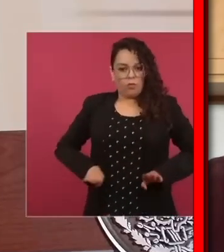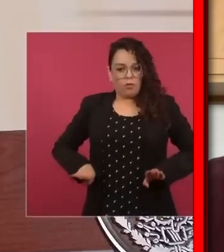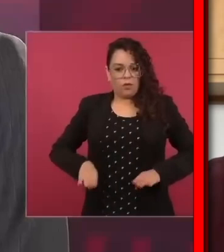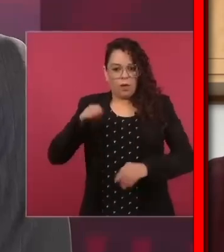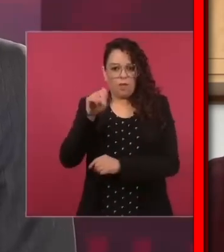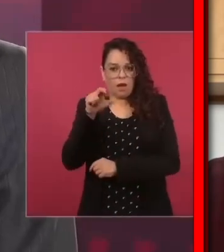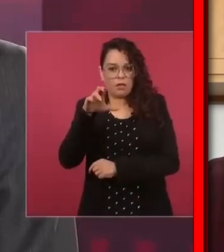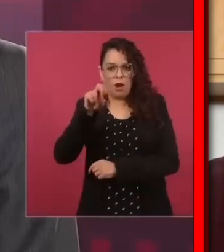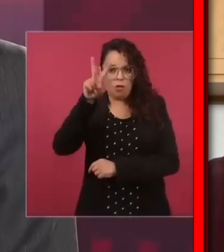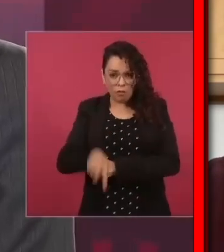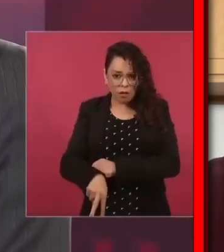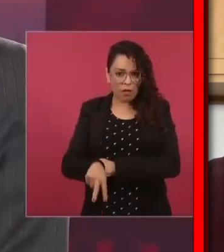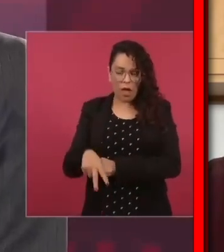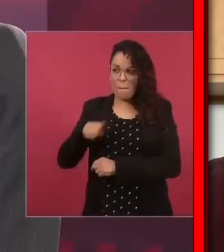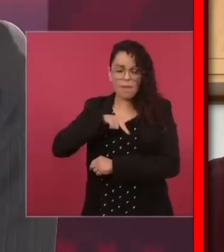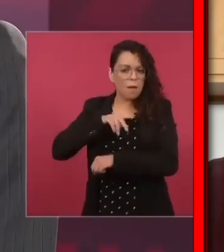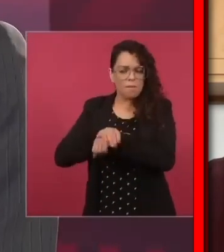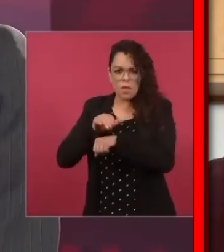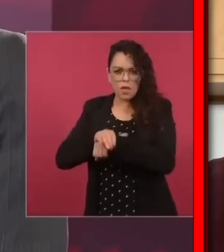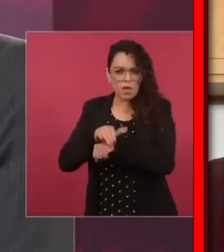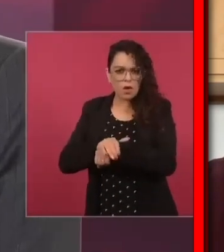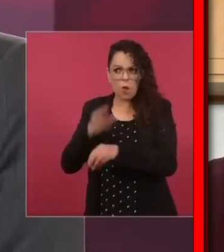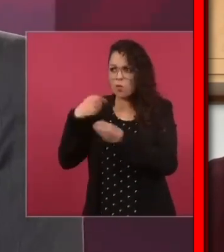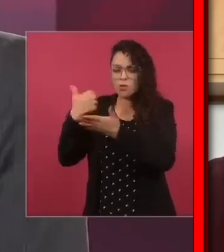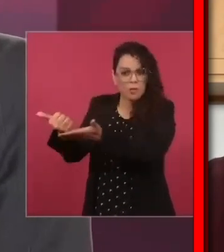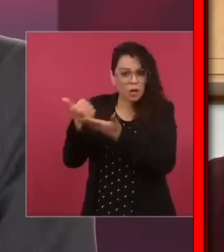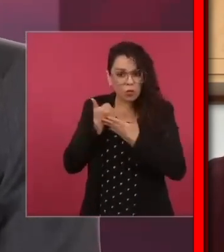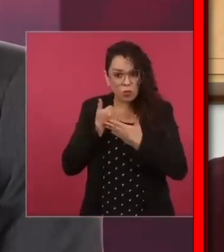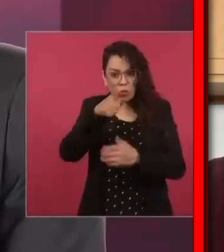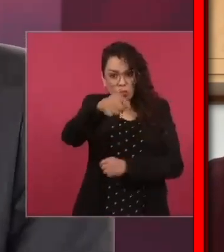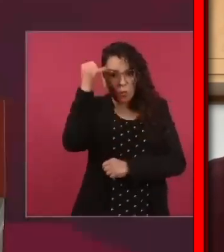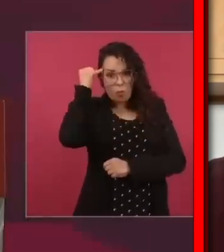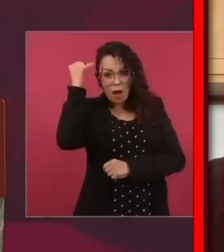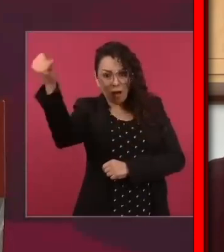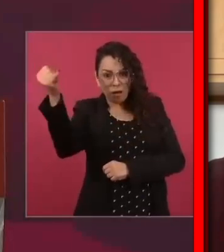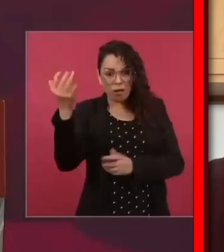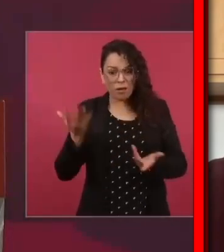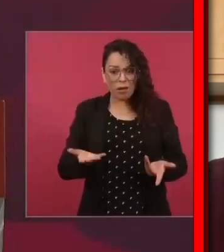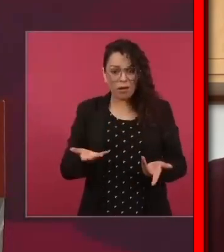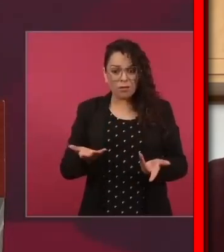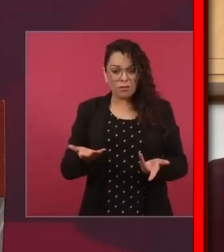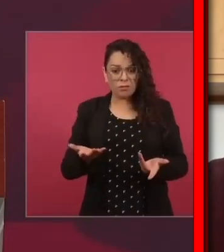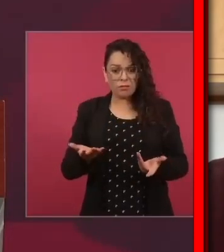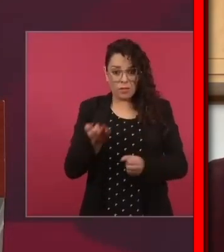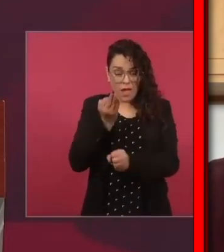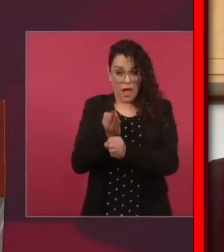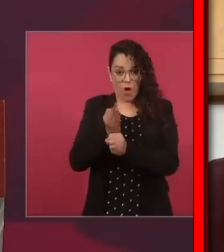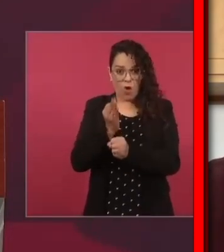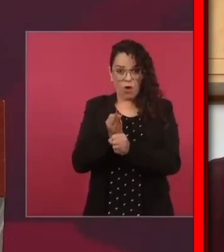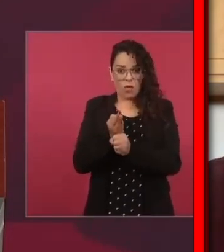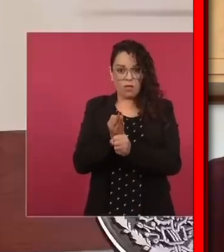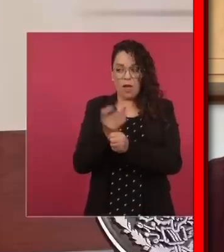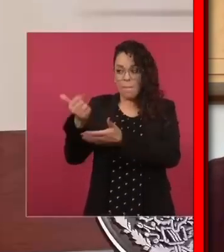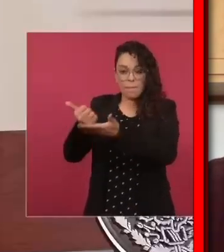Es mi amigo y nos ayudó muchísimo. Imagínense, hablando ahora de política exterior, lo que